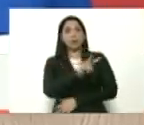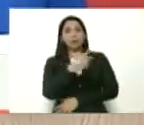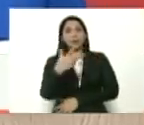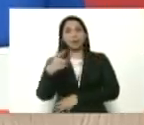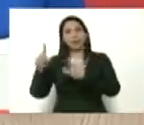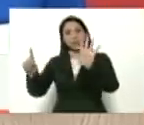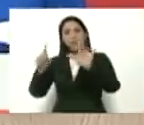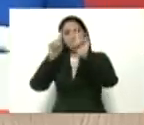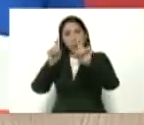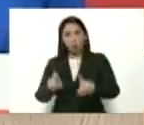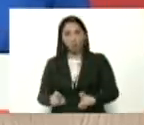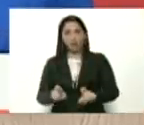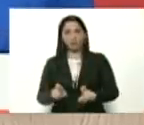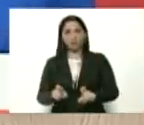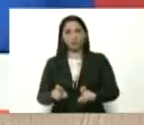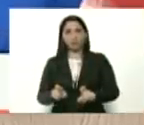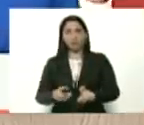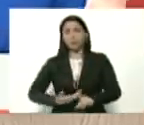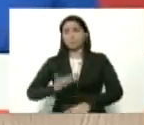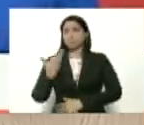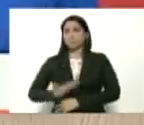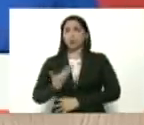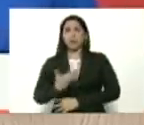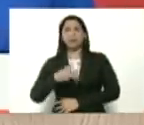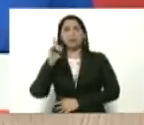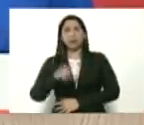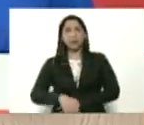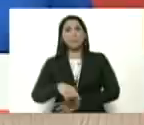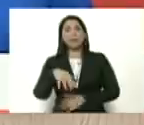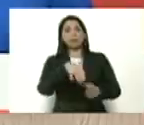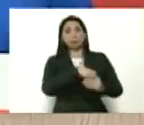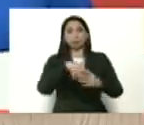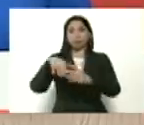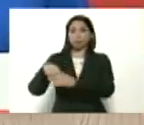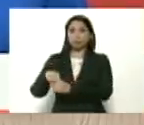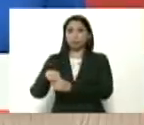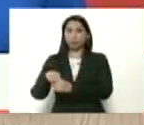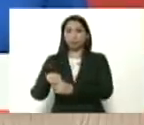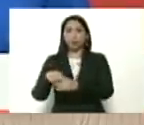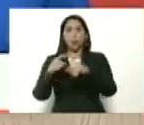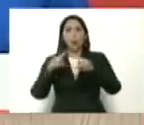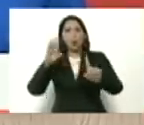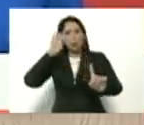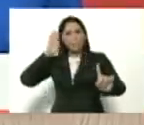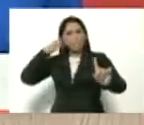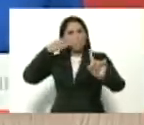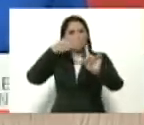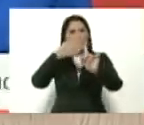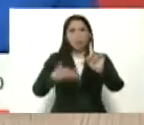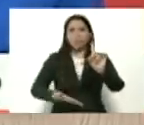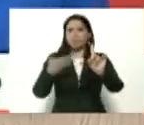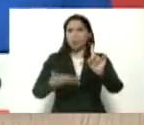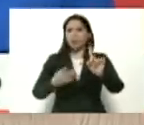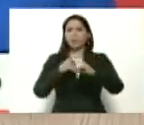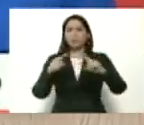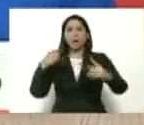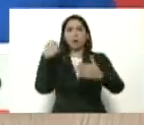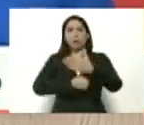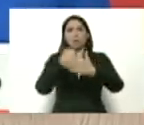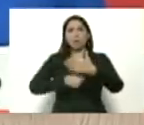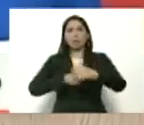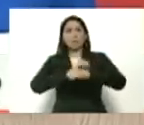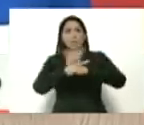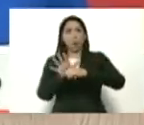347.236 pruebas. Es la importancia, además de la cuarentena, de otro eje importante para el combate al